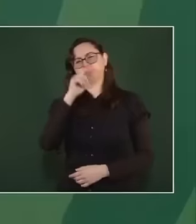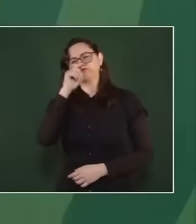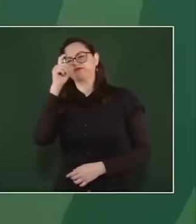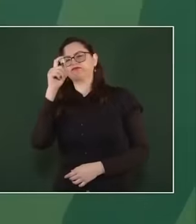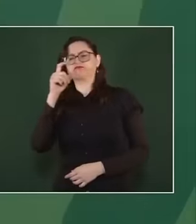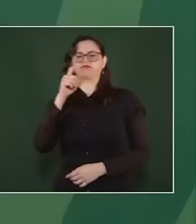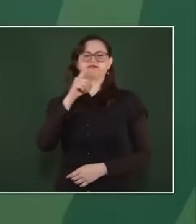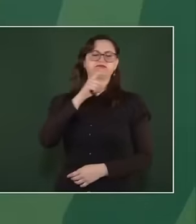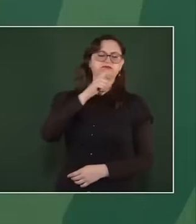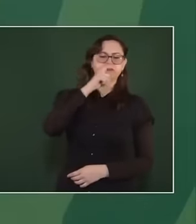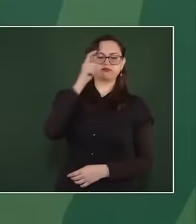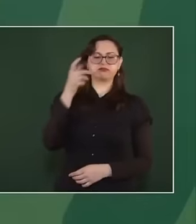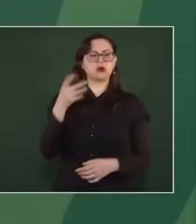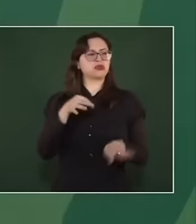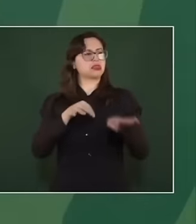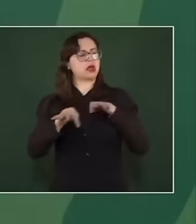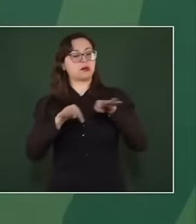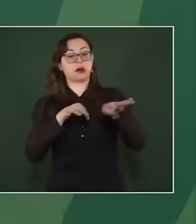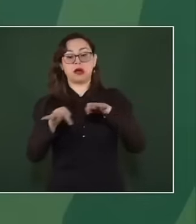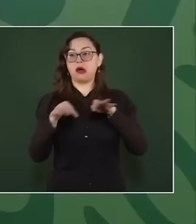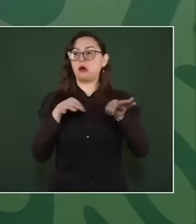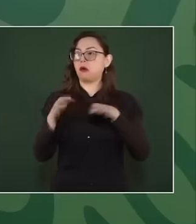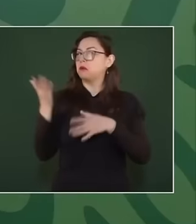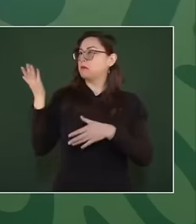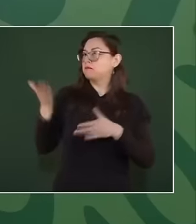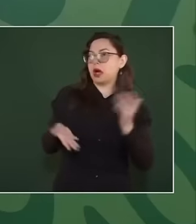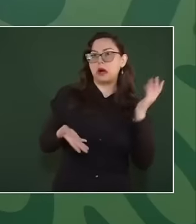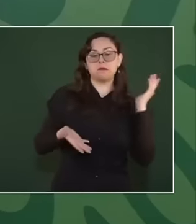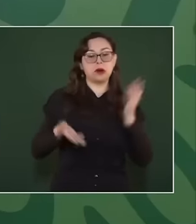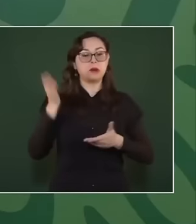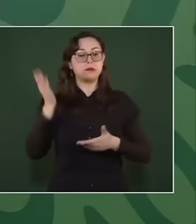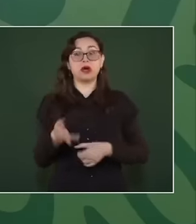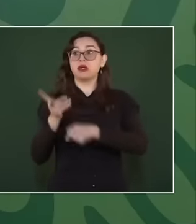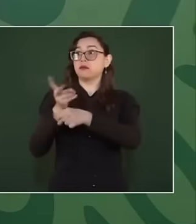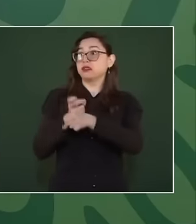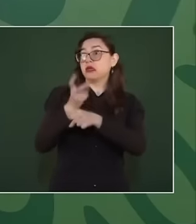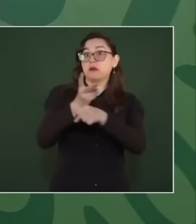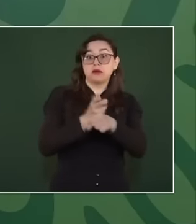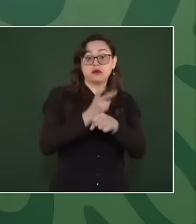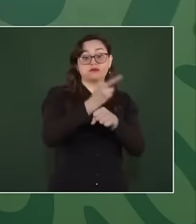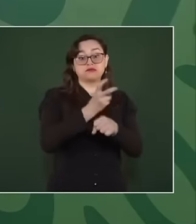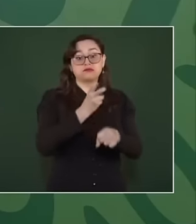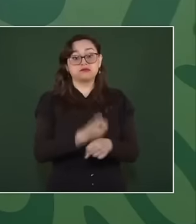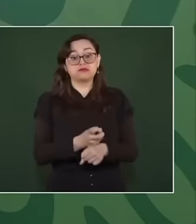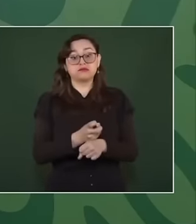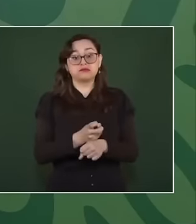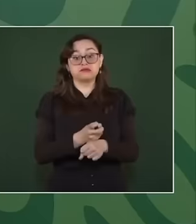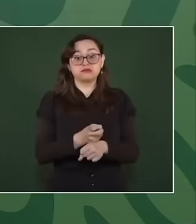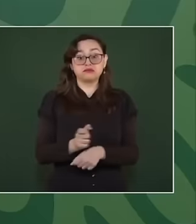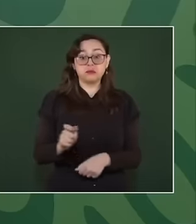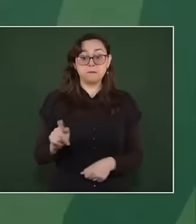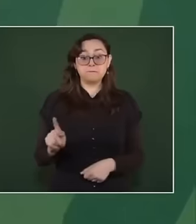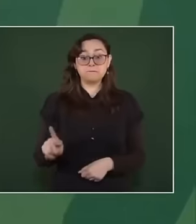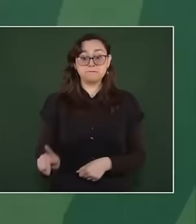Policía Federal llenaron este centro de pantallas